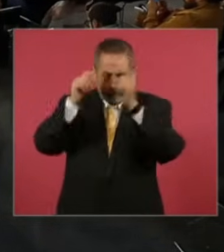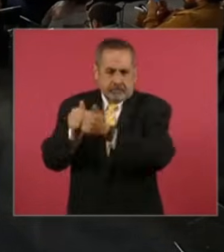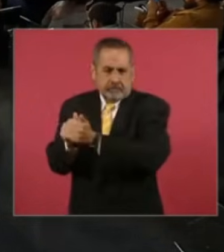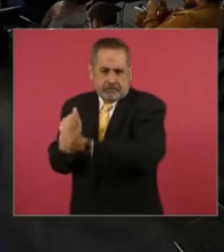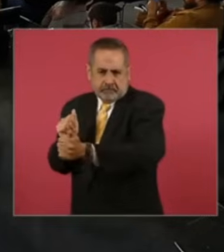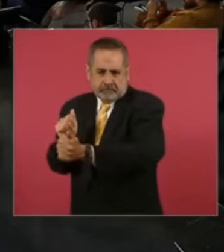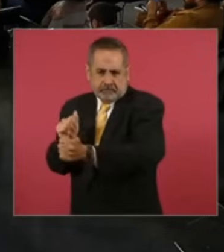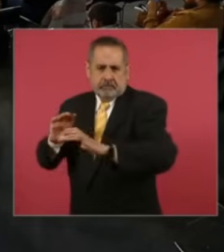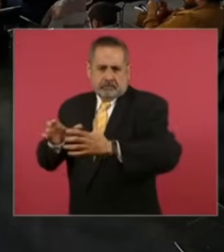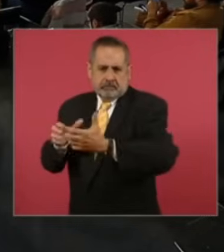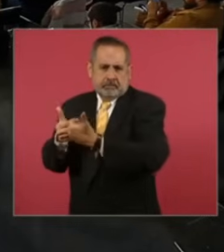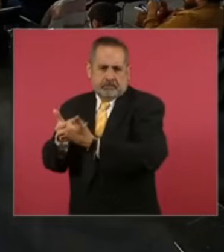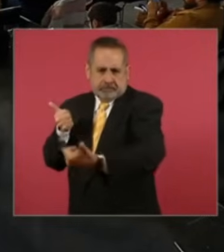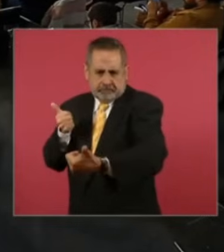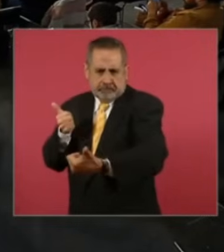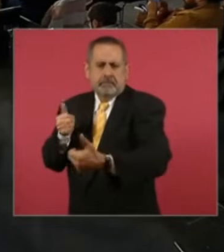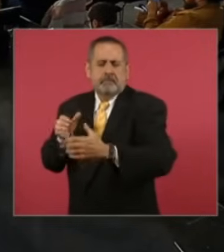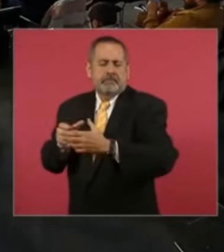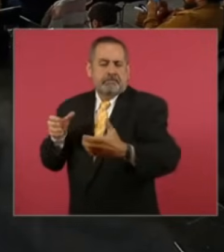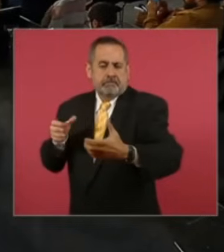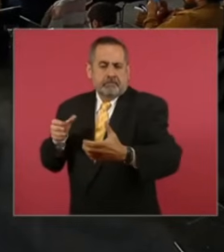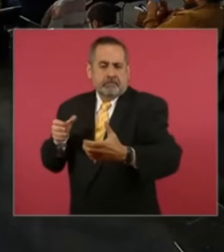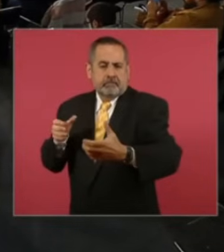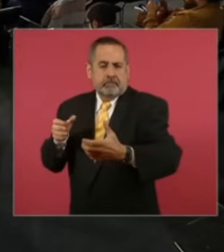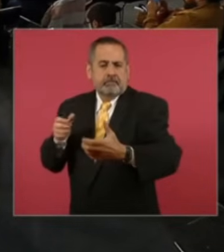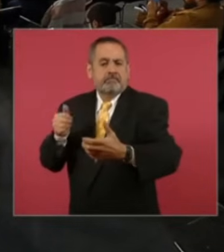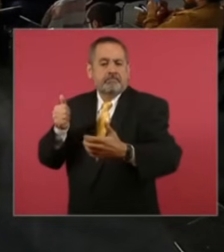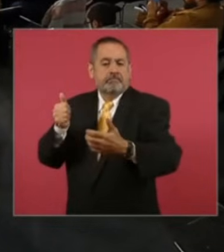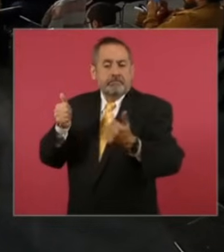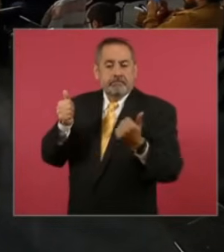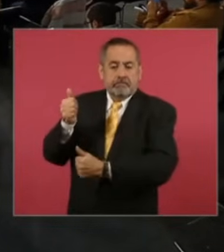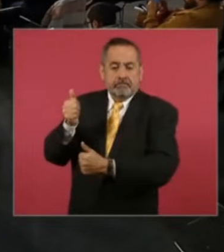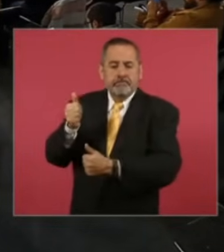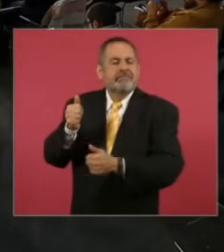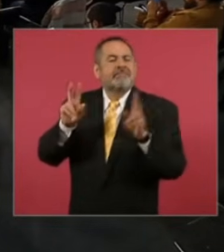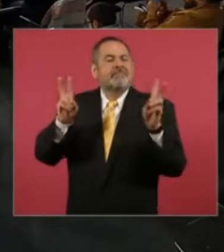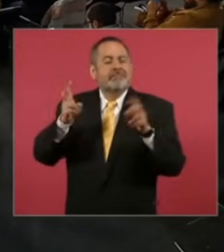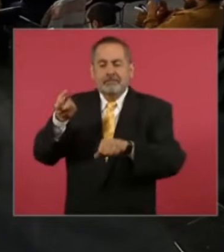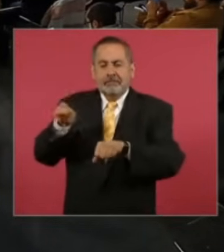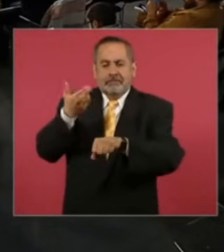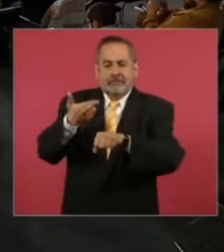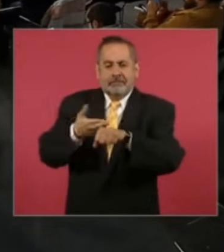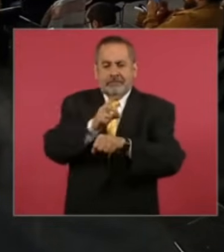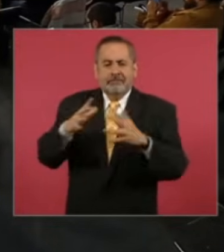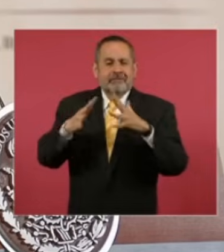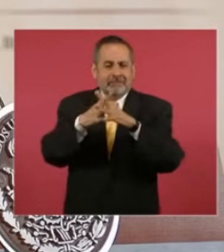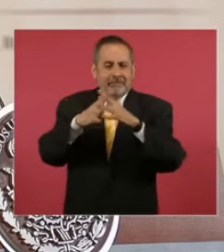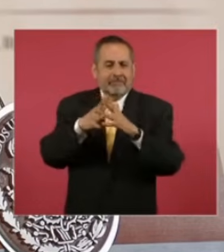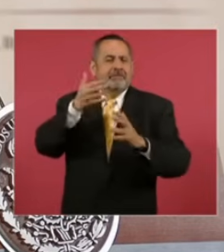separa, que dependía de la Secretaría de Guerra, era Guerra y